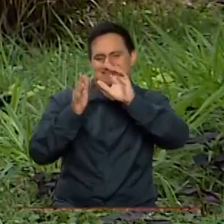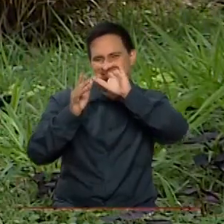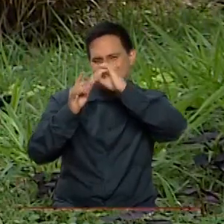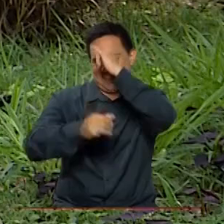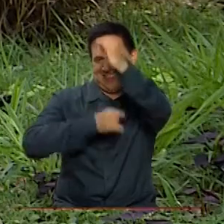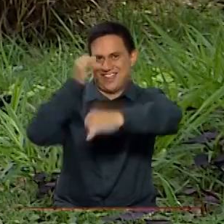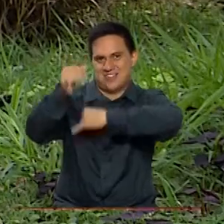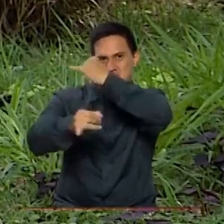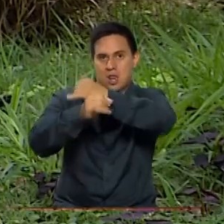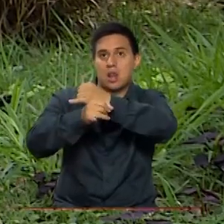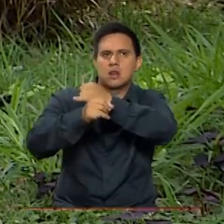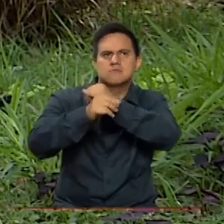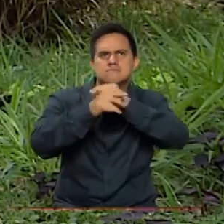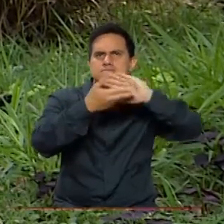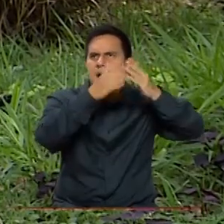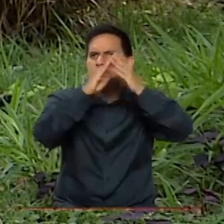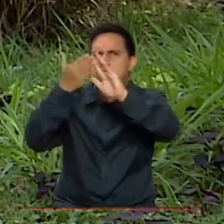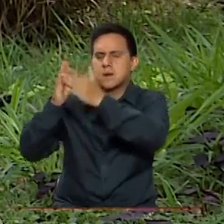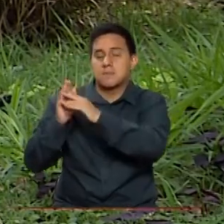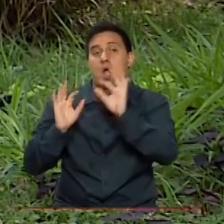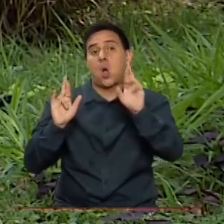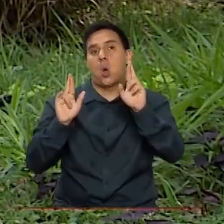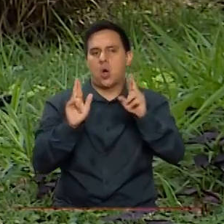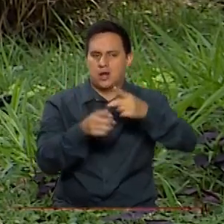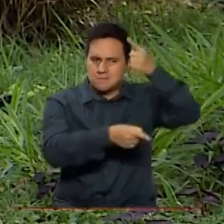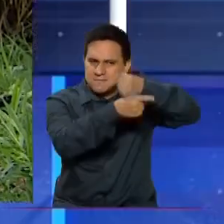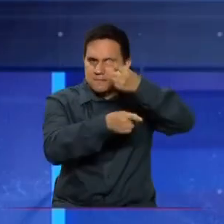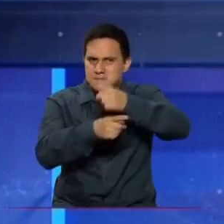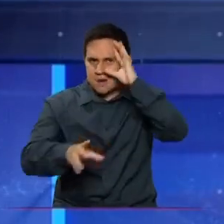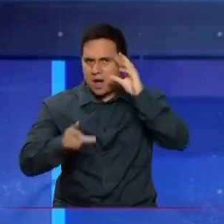se pueda garantizar el cumplimiento de estos acuerdos.